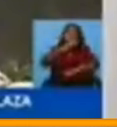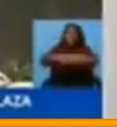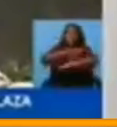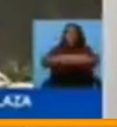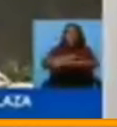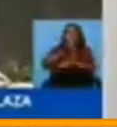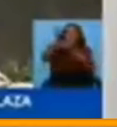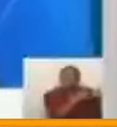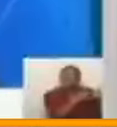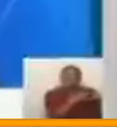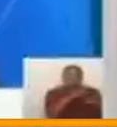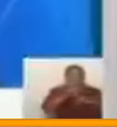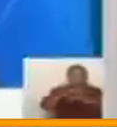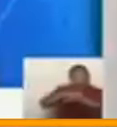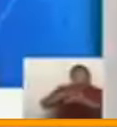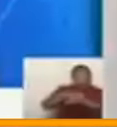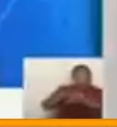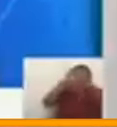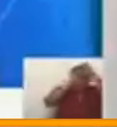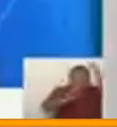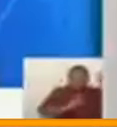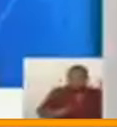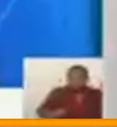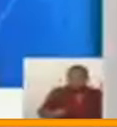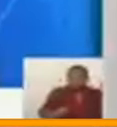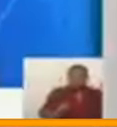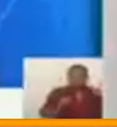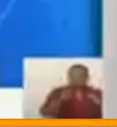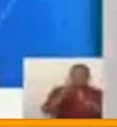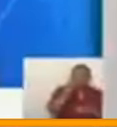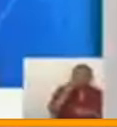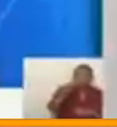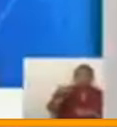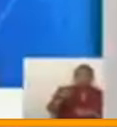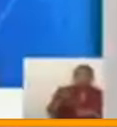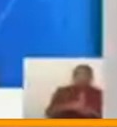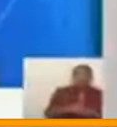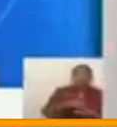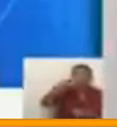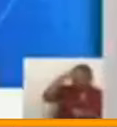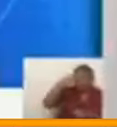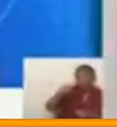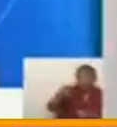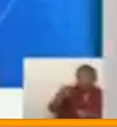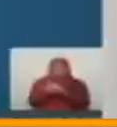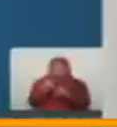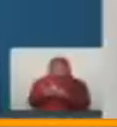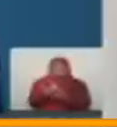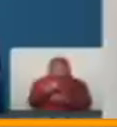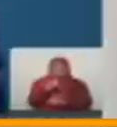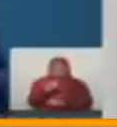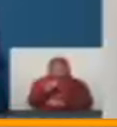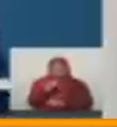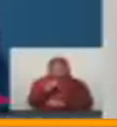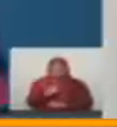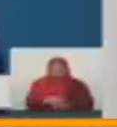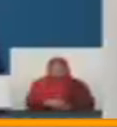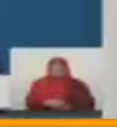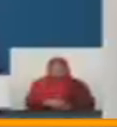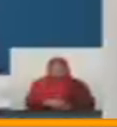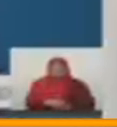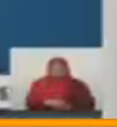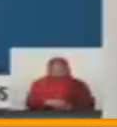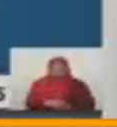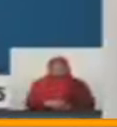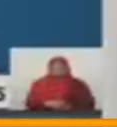ya comenzó en el caso de Argentina, siga actuando sobre la situación venezolana. Tú mencionaste las dictaduras del Cono Sur,